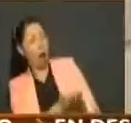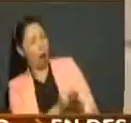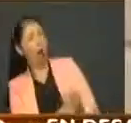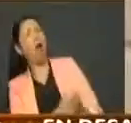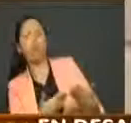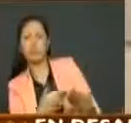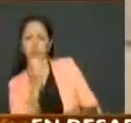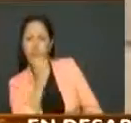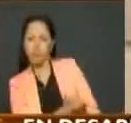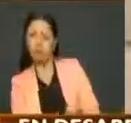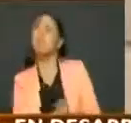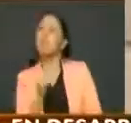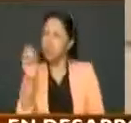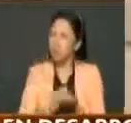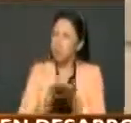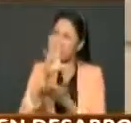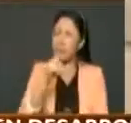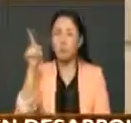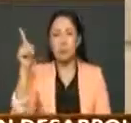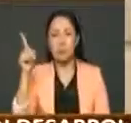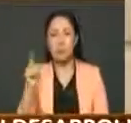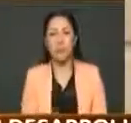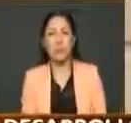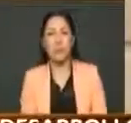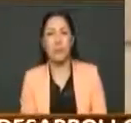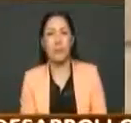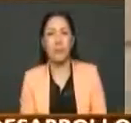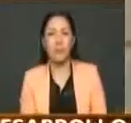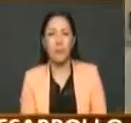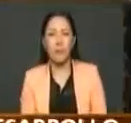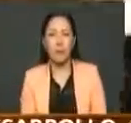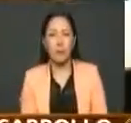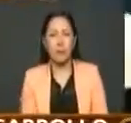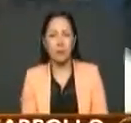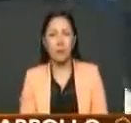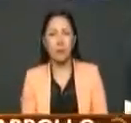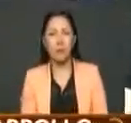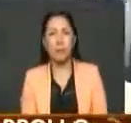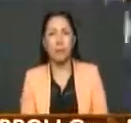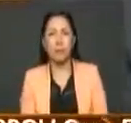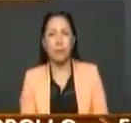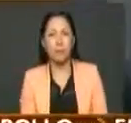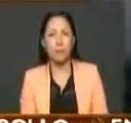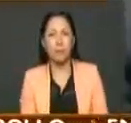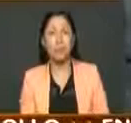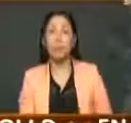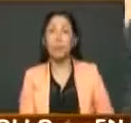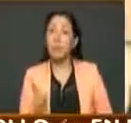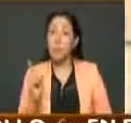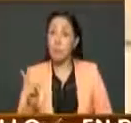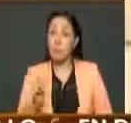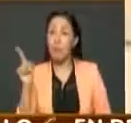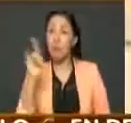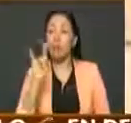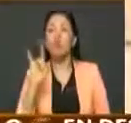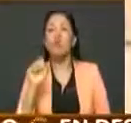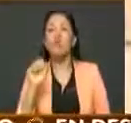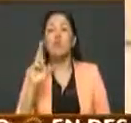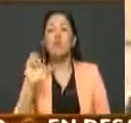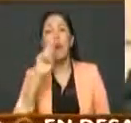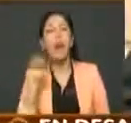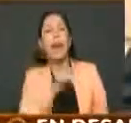Dicen que esa diapositiva ha tenido problemas. Bueno, está ubicada la licencia. El señor Suárez Granados fue el